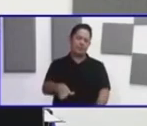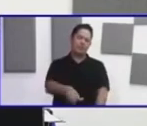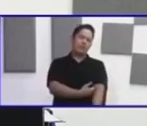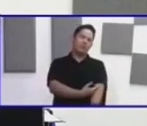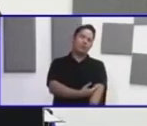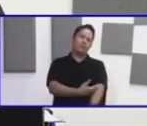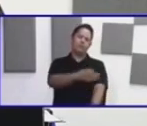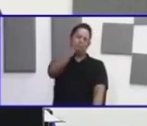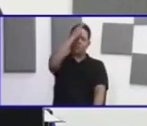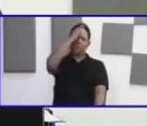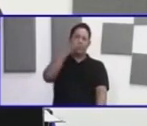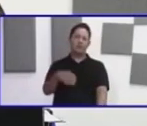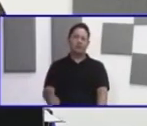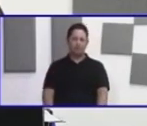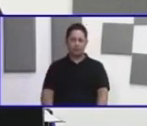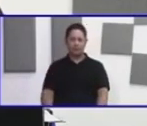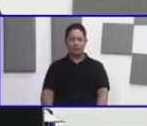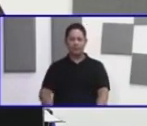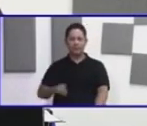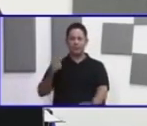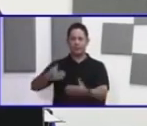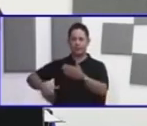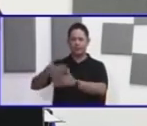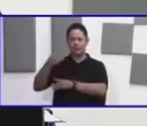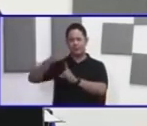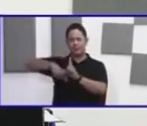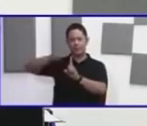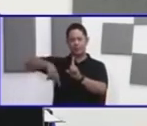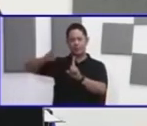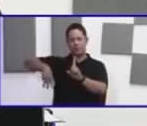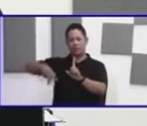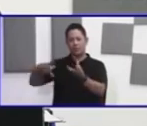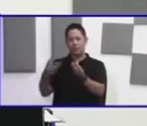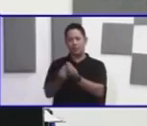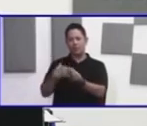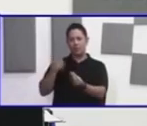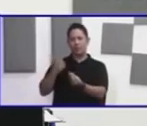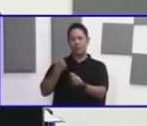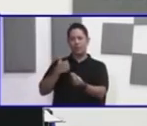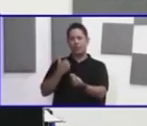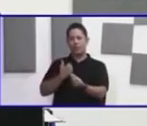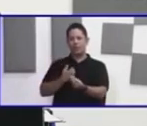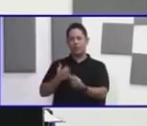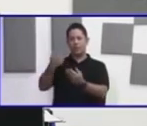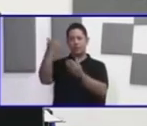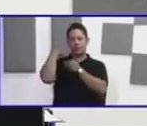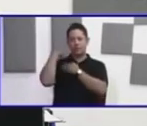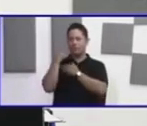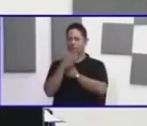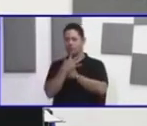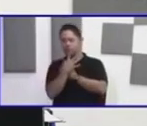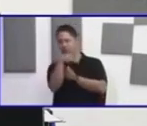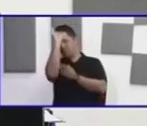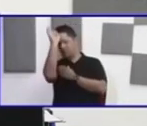poco hacia los primeros meses de aislamiento, veíamos cómo un grupo de jóvenes de una manera irresponsable y